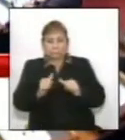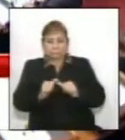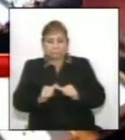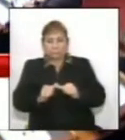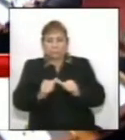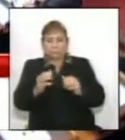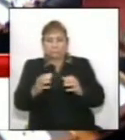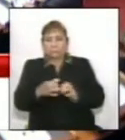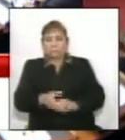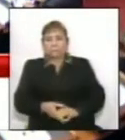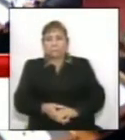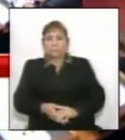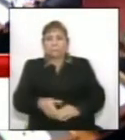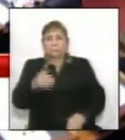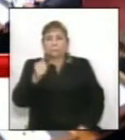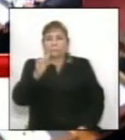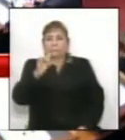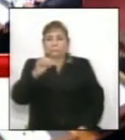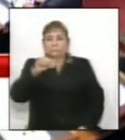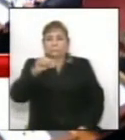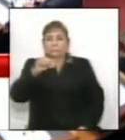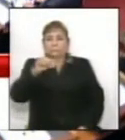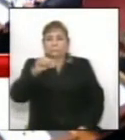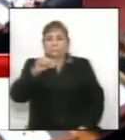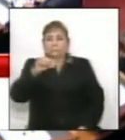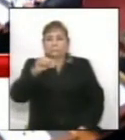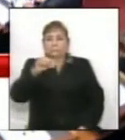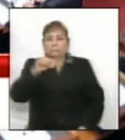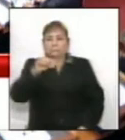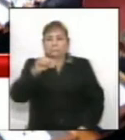Congresista Arequipa Torres por el plazo de